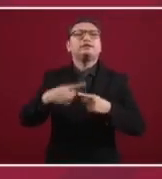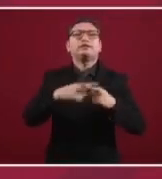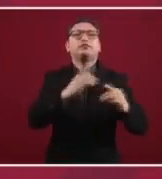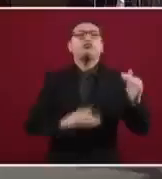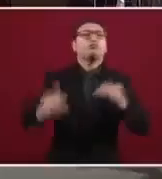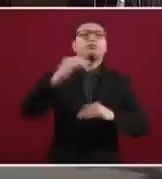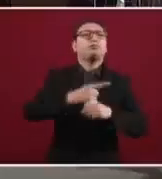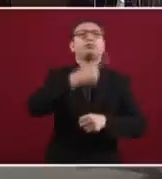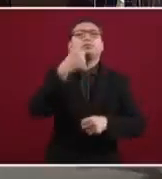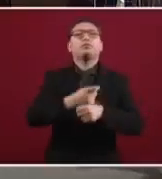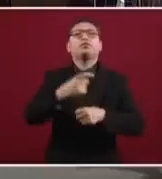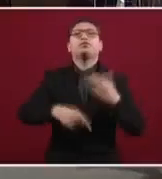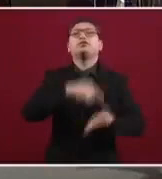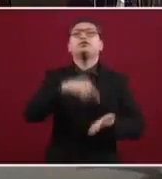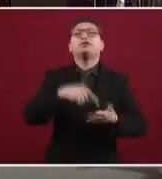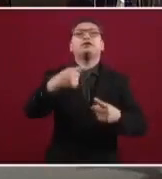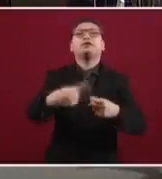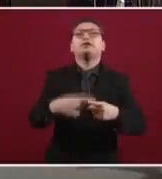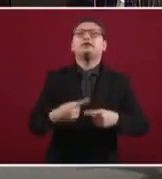lugar?